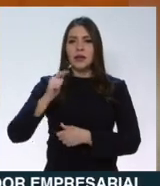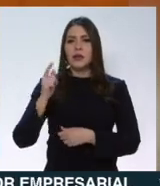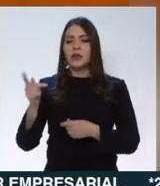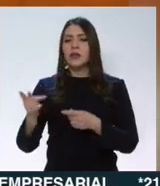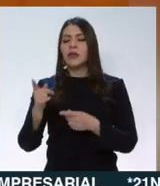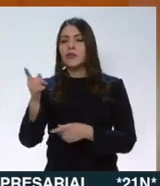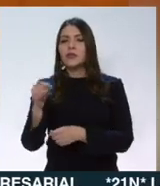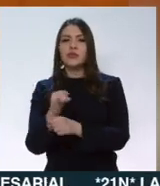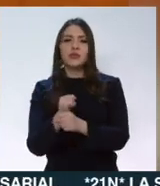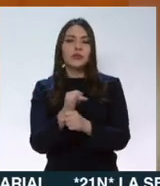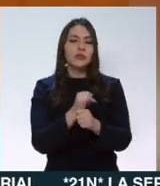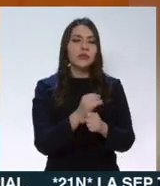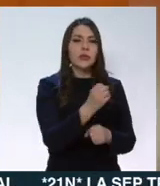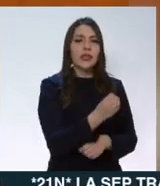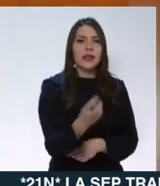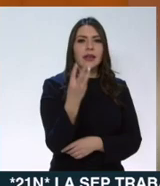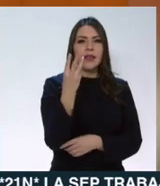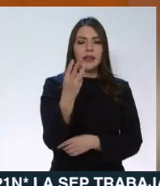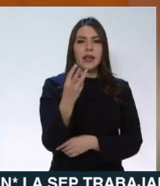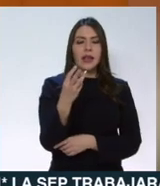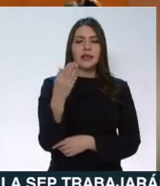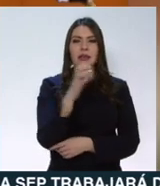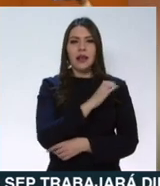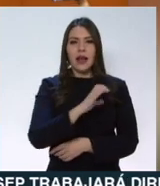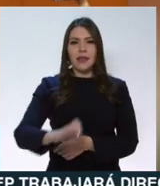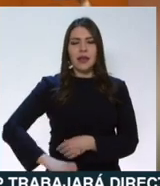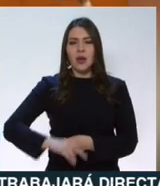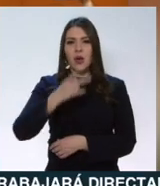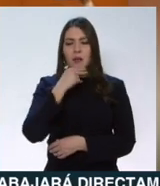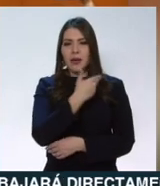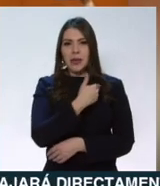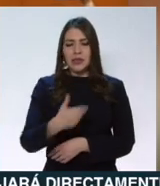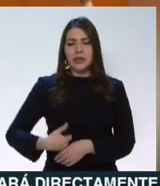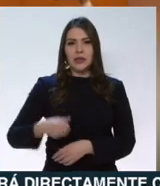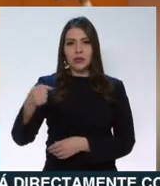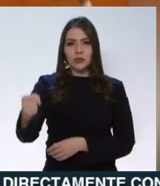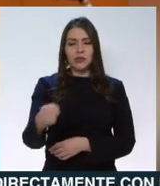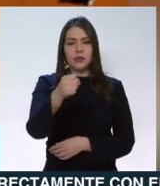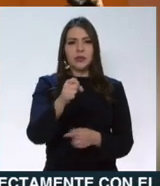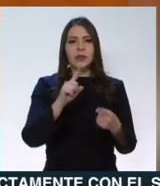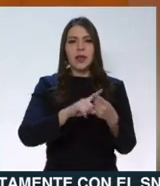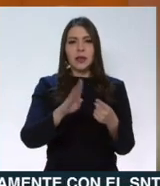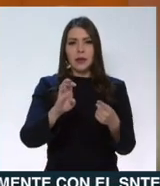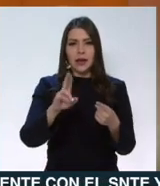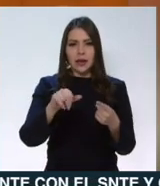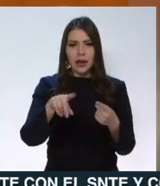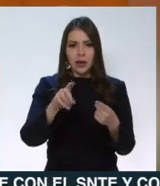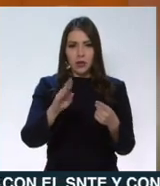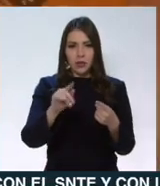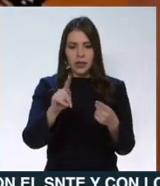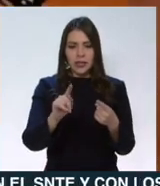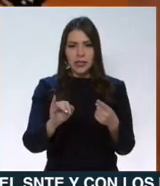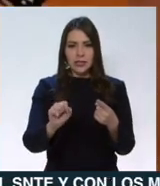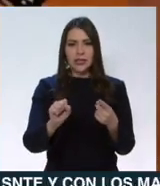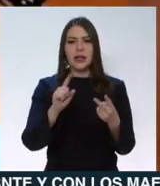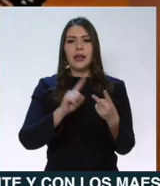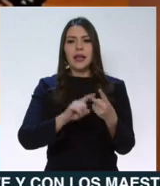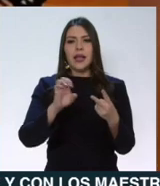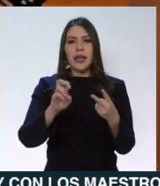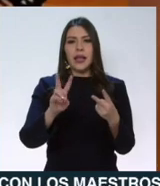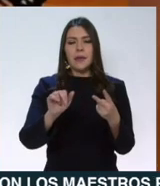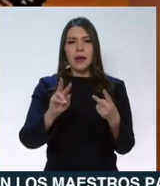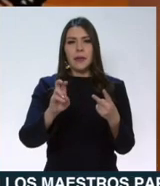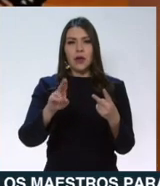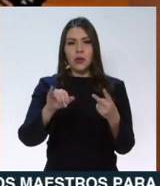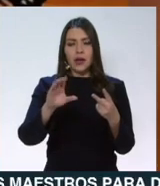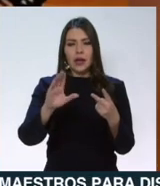comparecencia de los 3 candidatos propuestos por el presidente de la República, donde también estaban Bernardo Batis Vázquez y Eva Verónica de Guips Zárate.